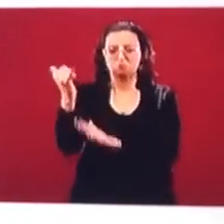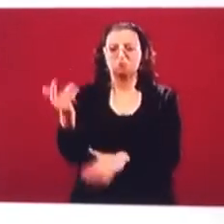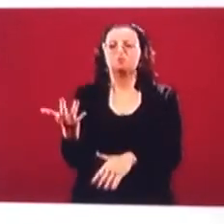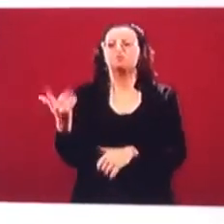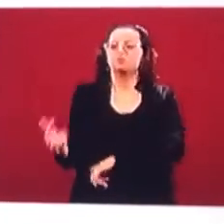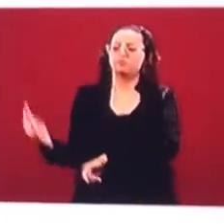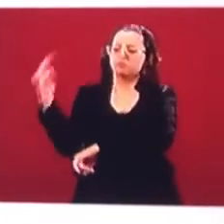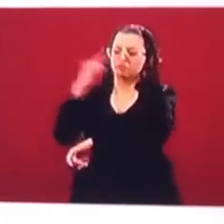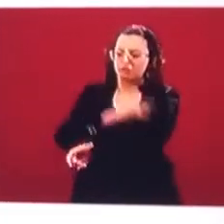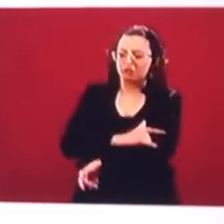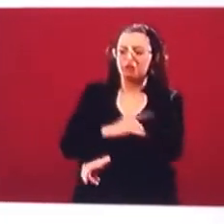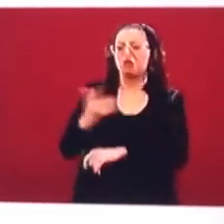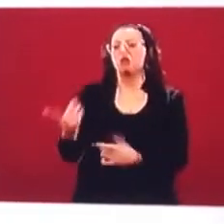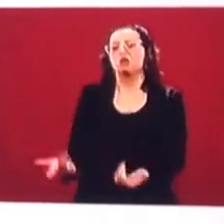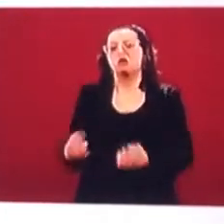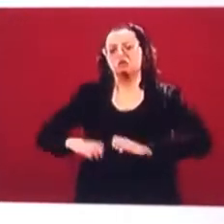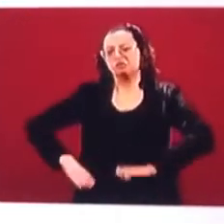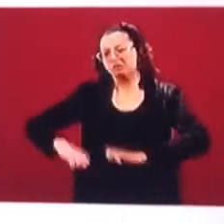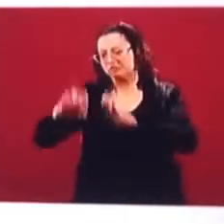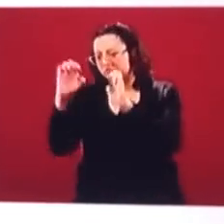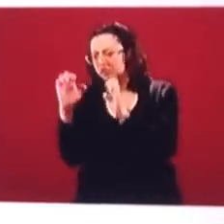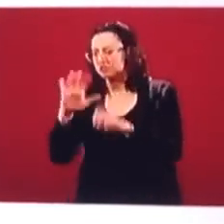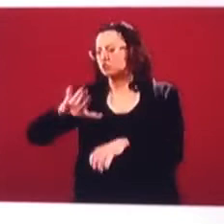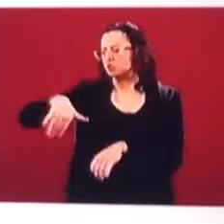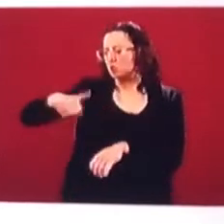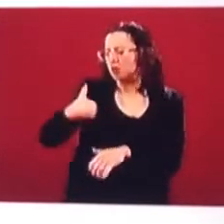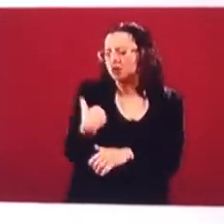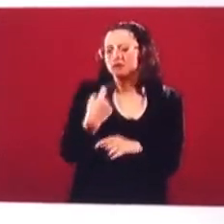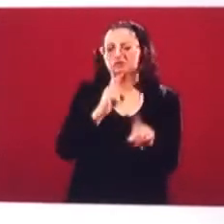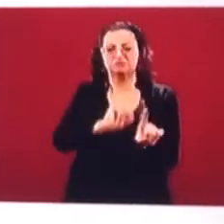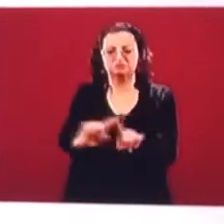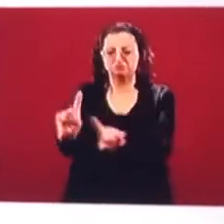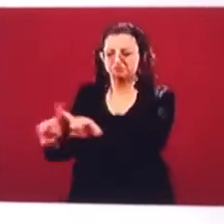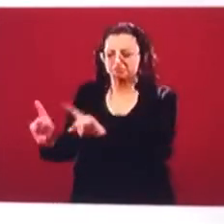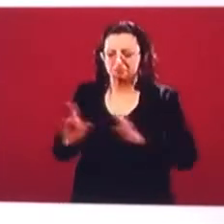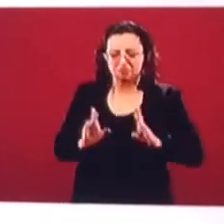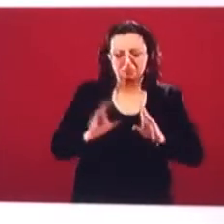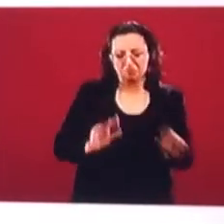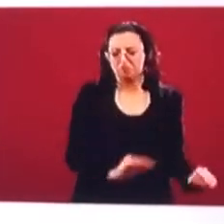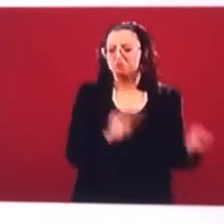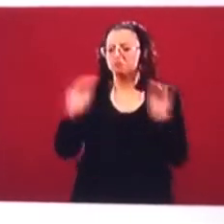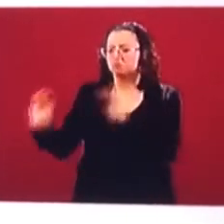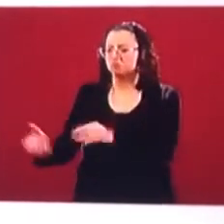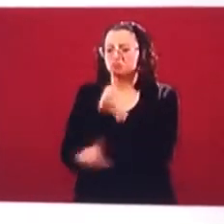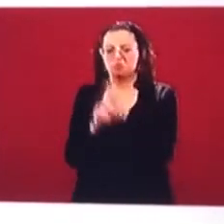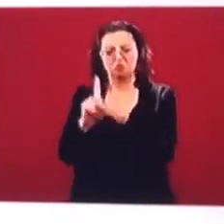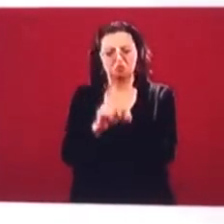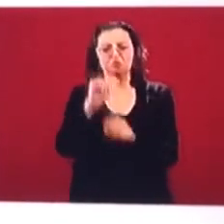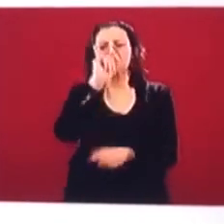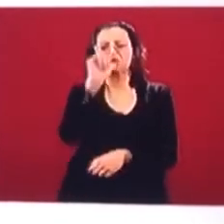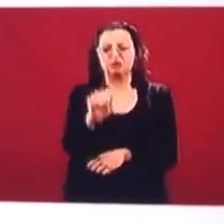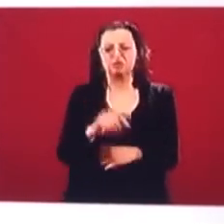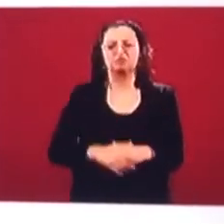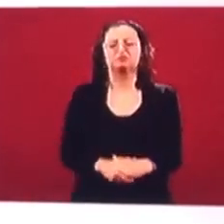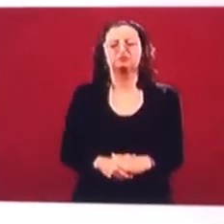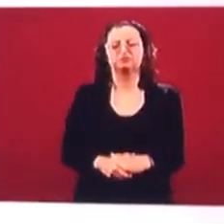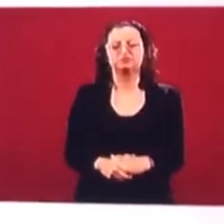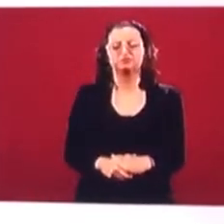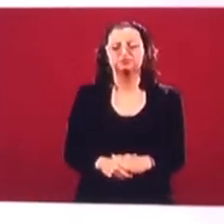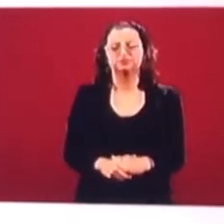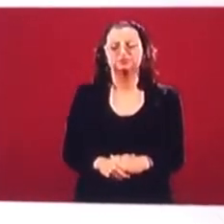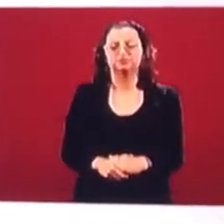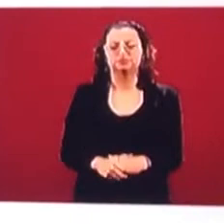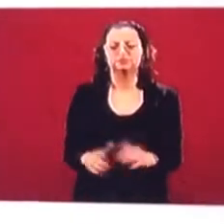sociales para la juventud, para los niños, para los adultos mayores, para los estudiantes, para aquellos que no tienen nada, ni trabajo, ni